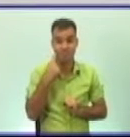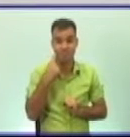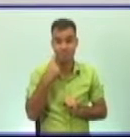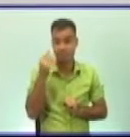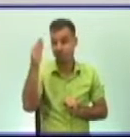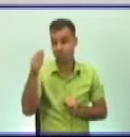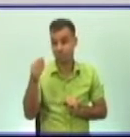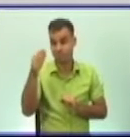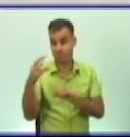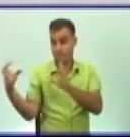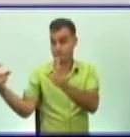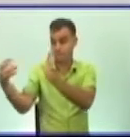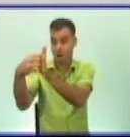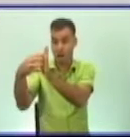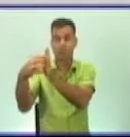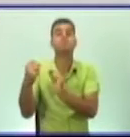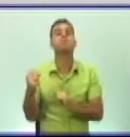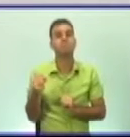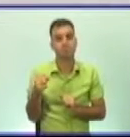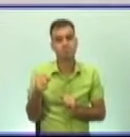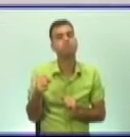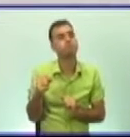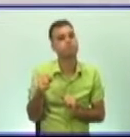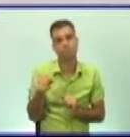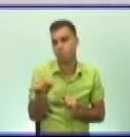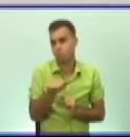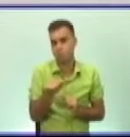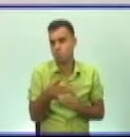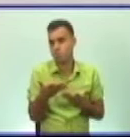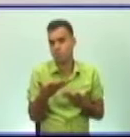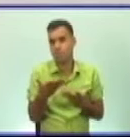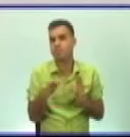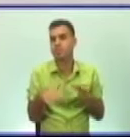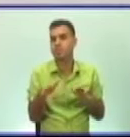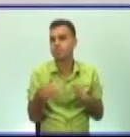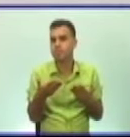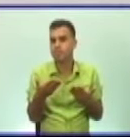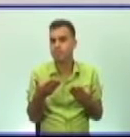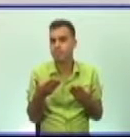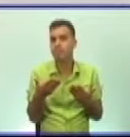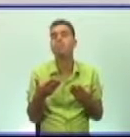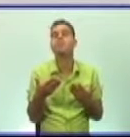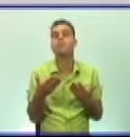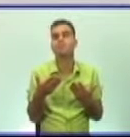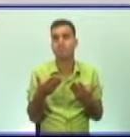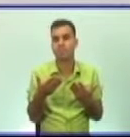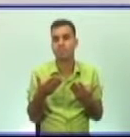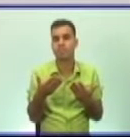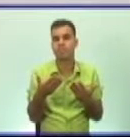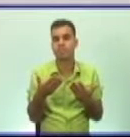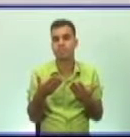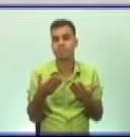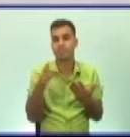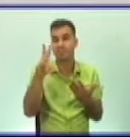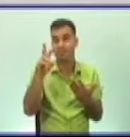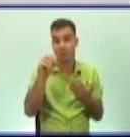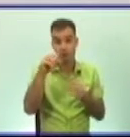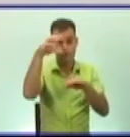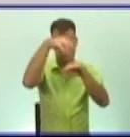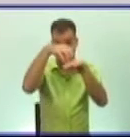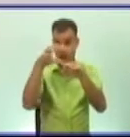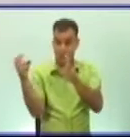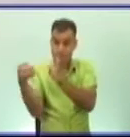habría que operar también según los elementos que correspondan. Y si estuviera en el